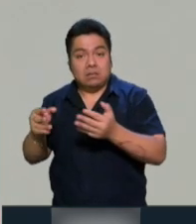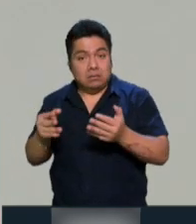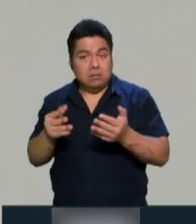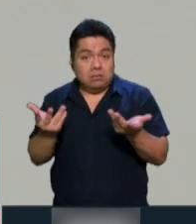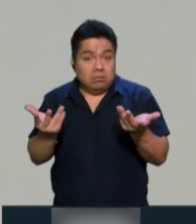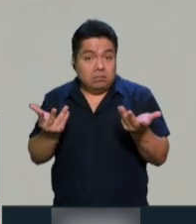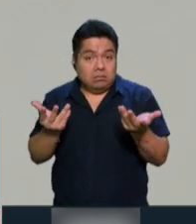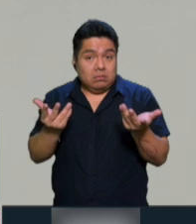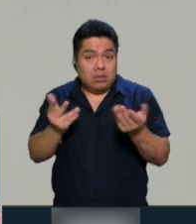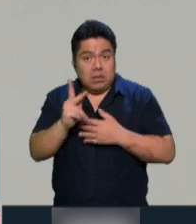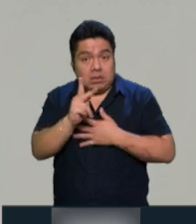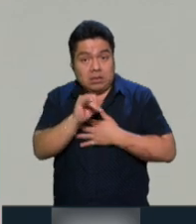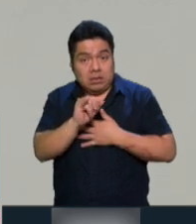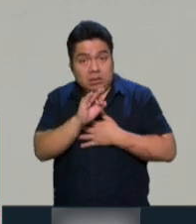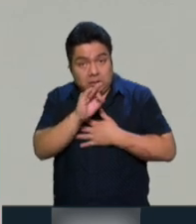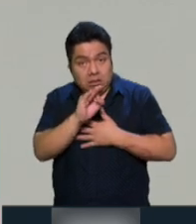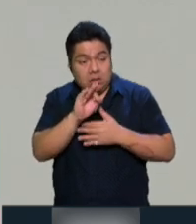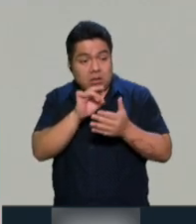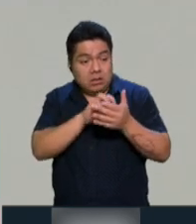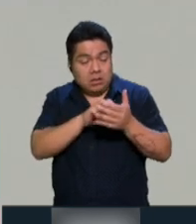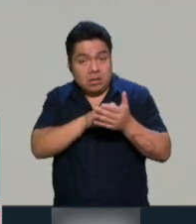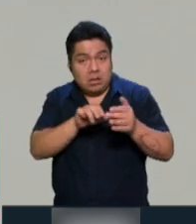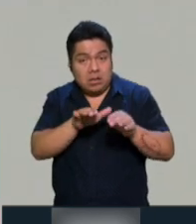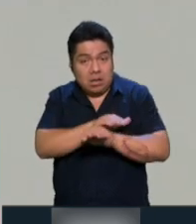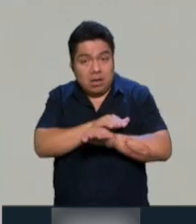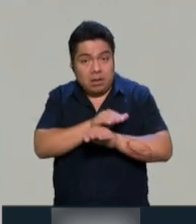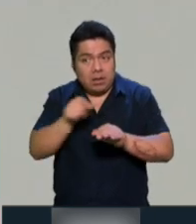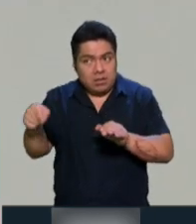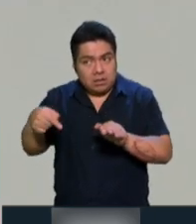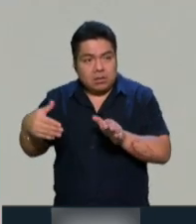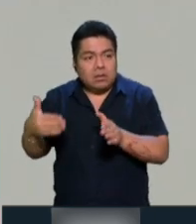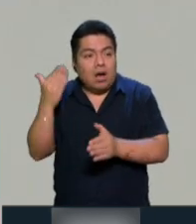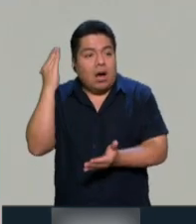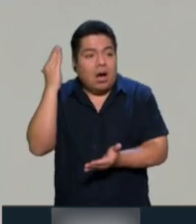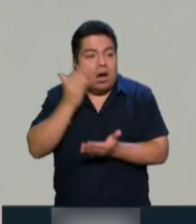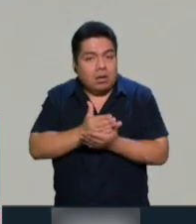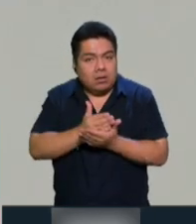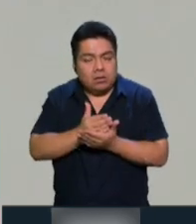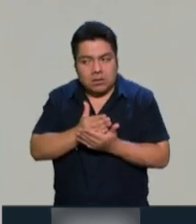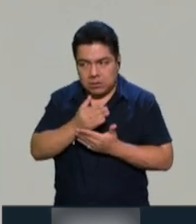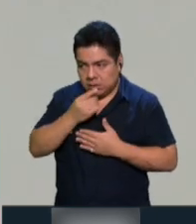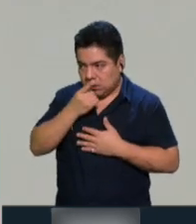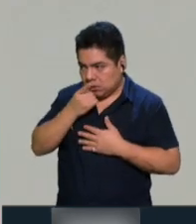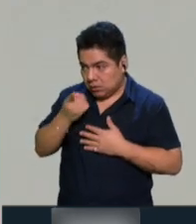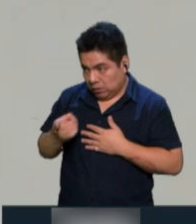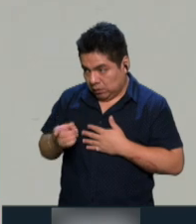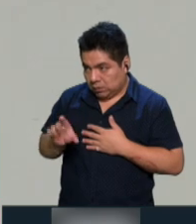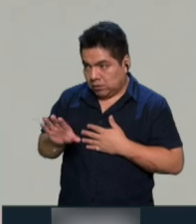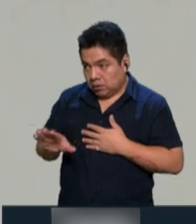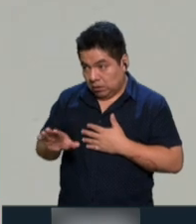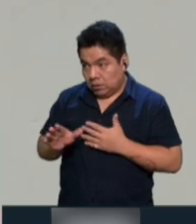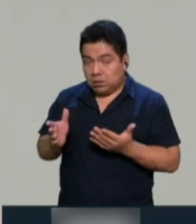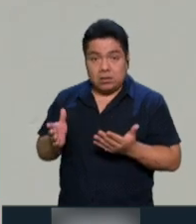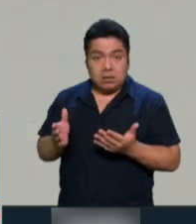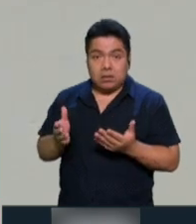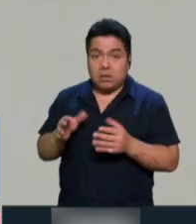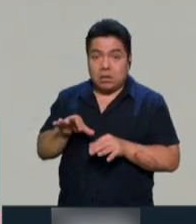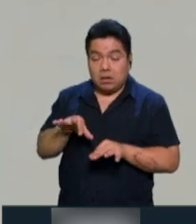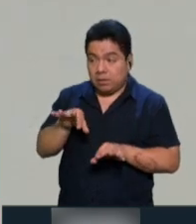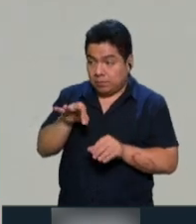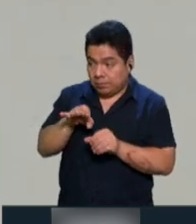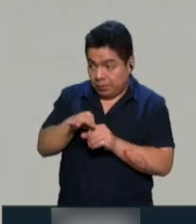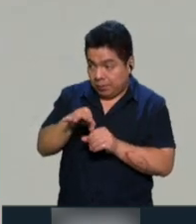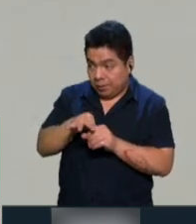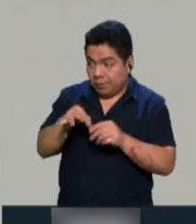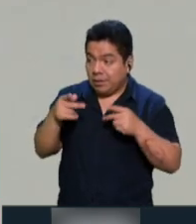la instrumentación de la reforma del Poder Judicial. Y yo les digo con toda franqueza, vamos a hacer la elección de